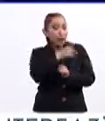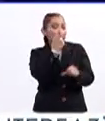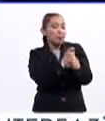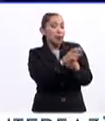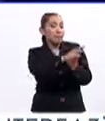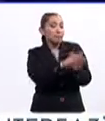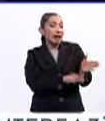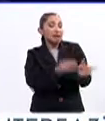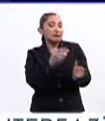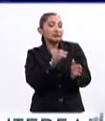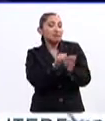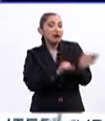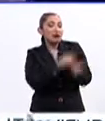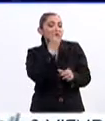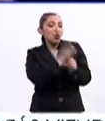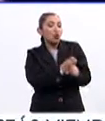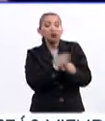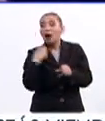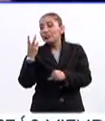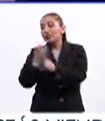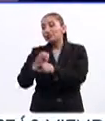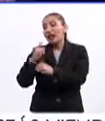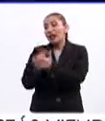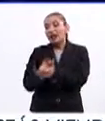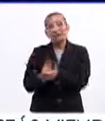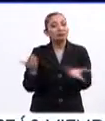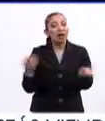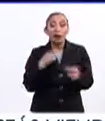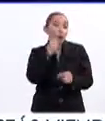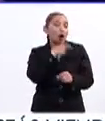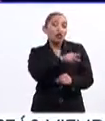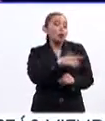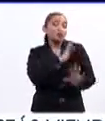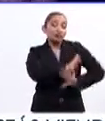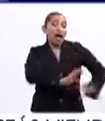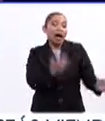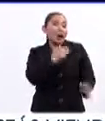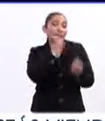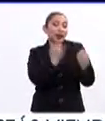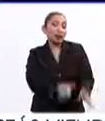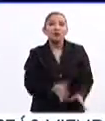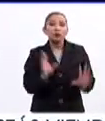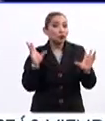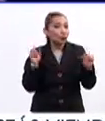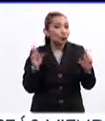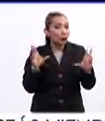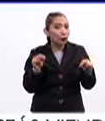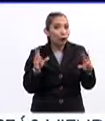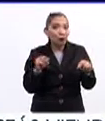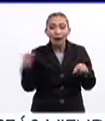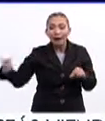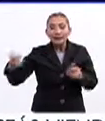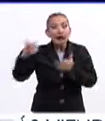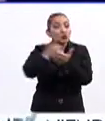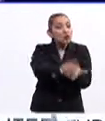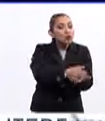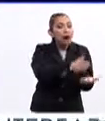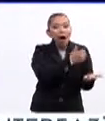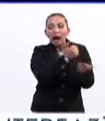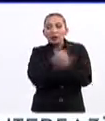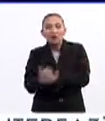primer mes la segunda ley de los exponentes y ahora toca la tercera, pues ni modo, el que supo, y el que no, ¿verdad? Entonces irles dando